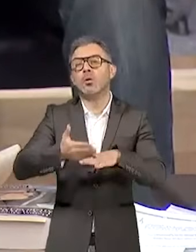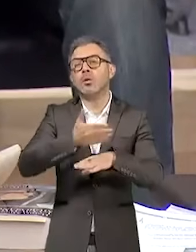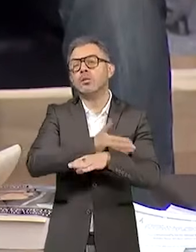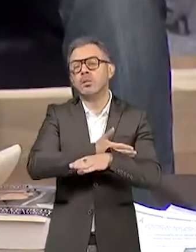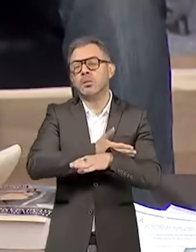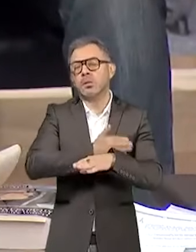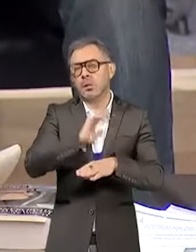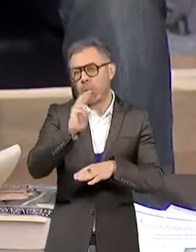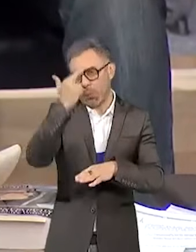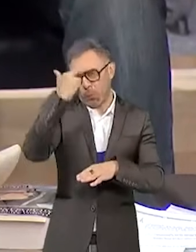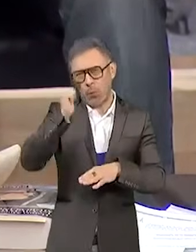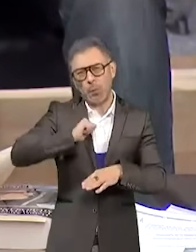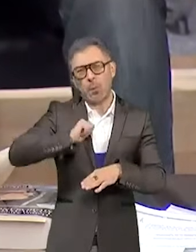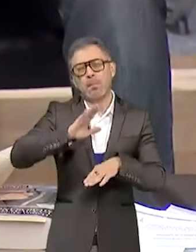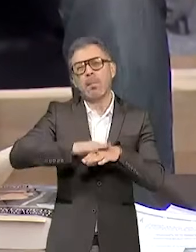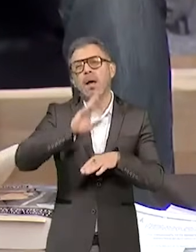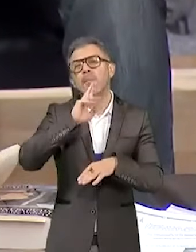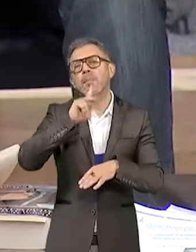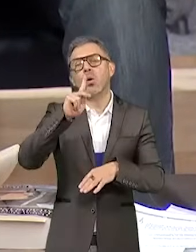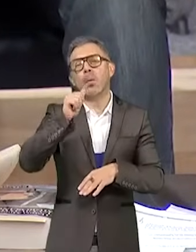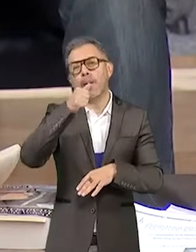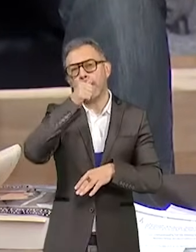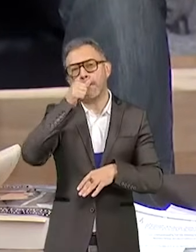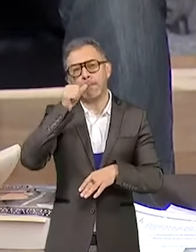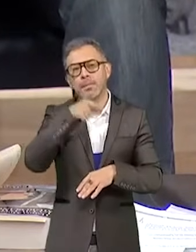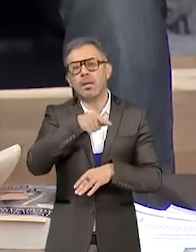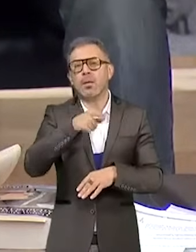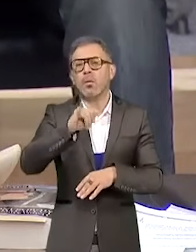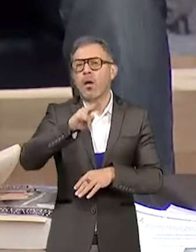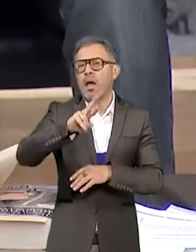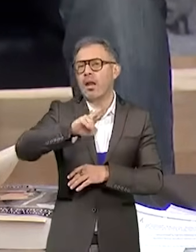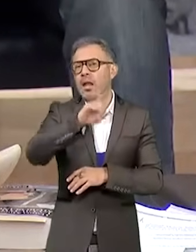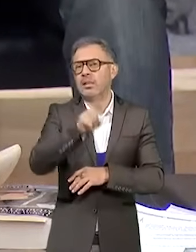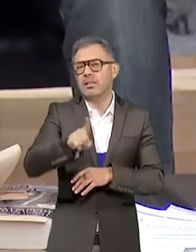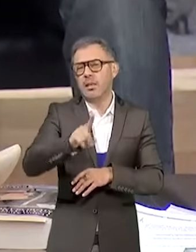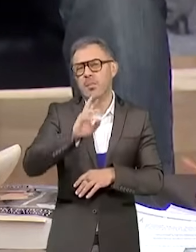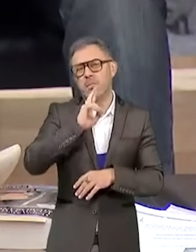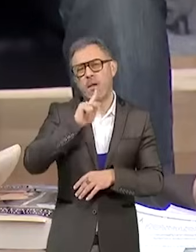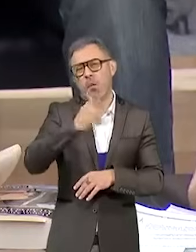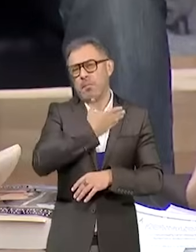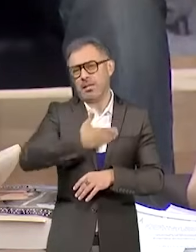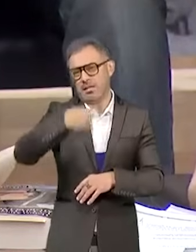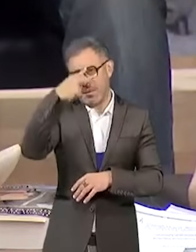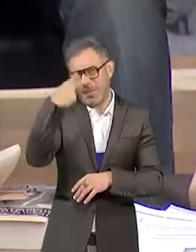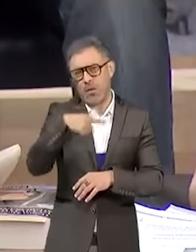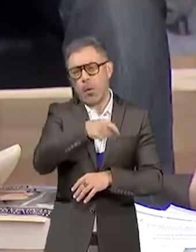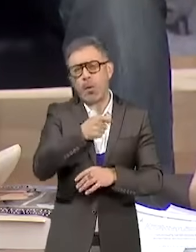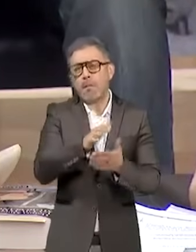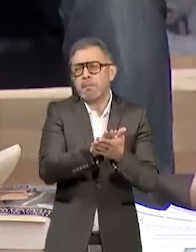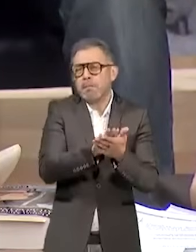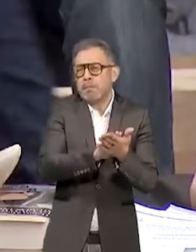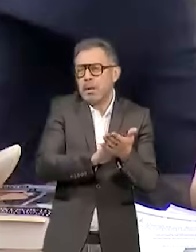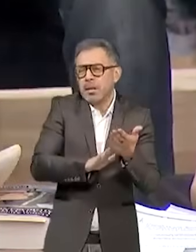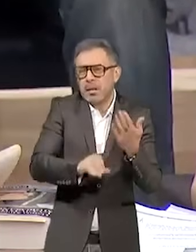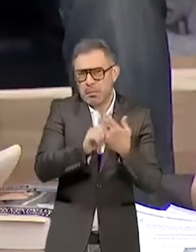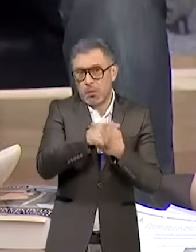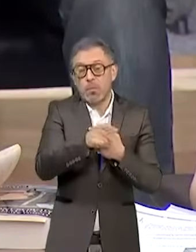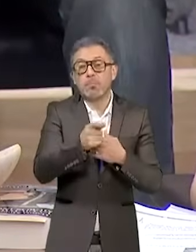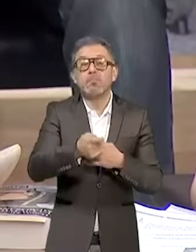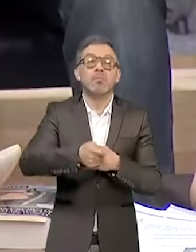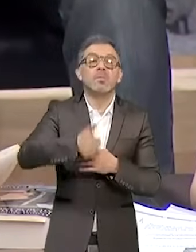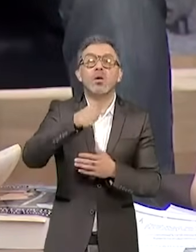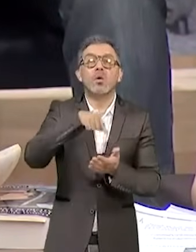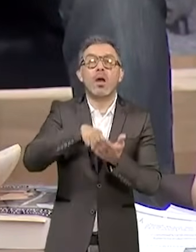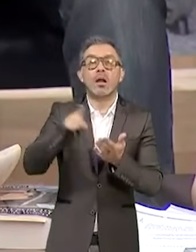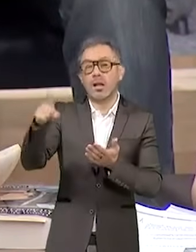país, Benito Juárez García, que era muy austero y vivía en Palacio Nacional también. El lujo se dio primero en el castillo de